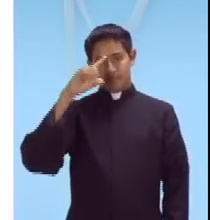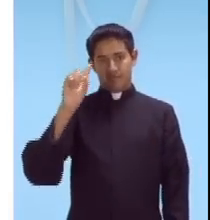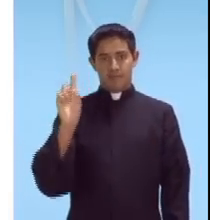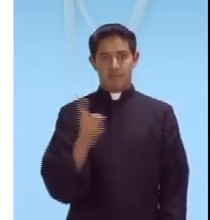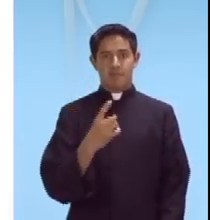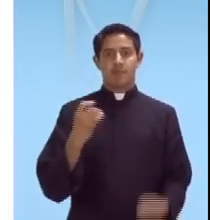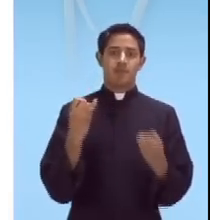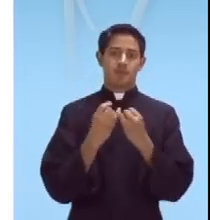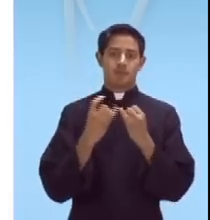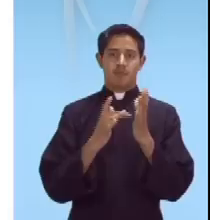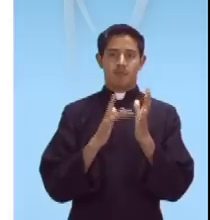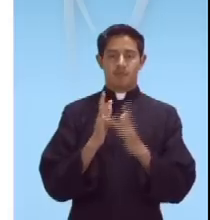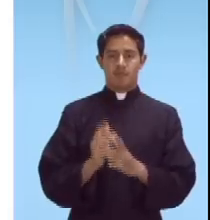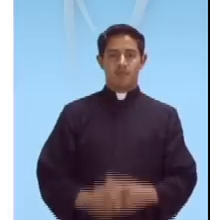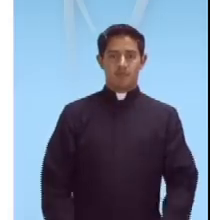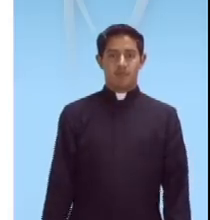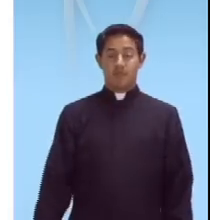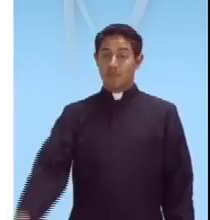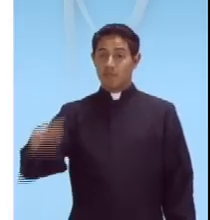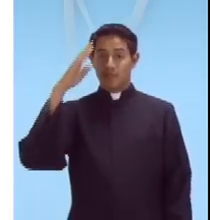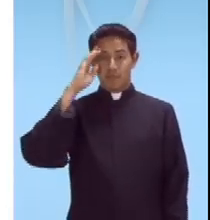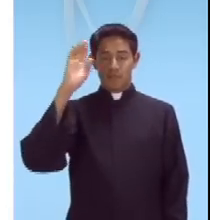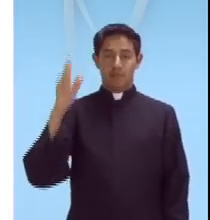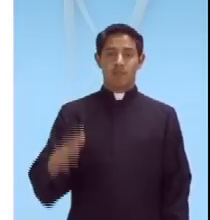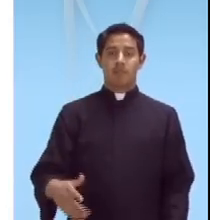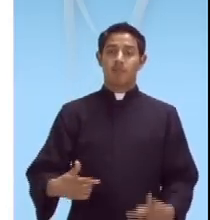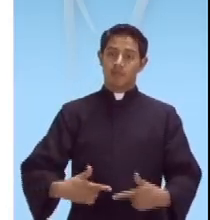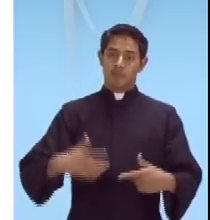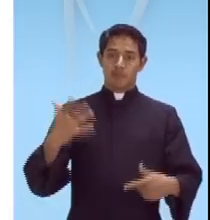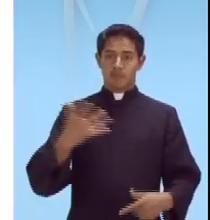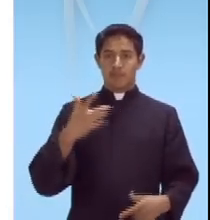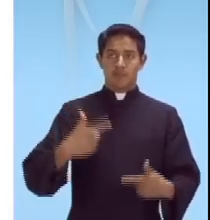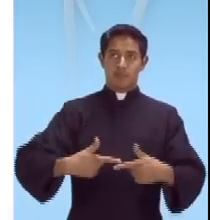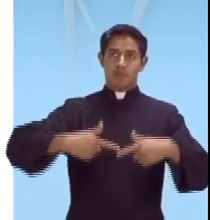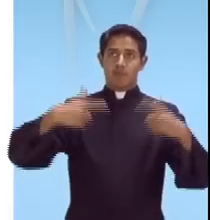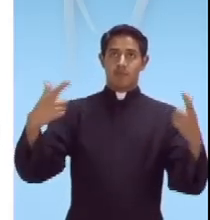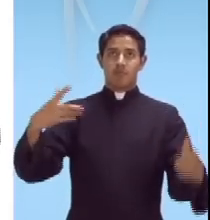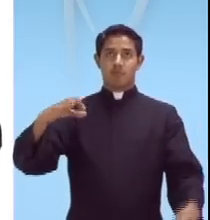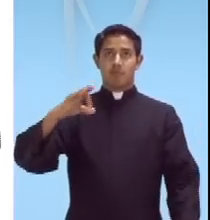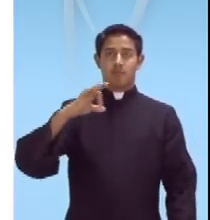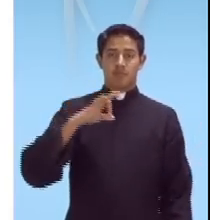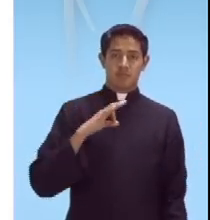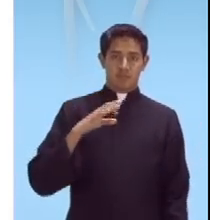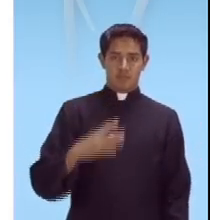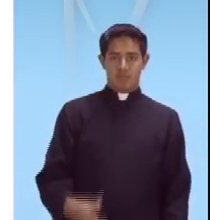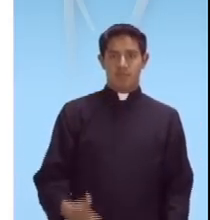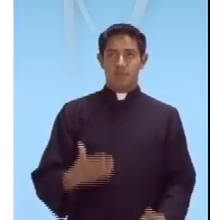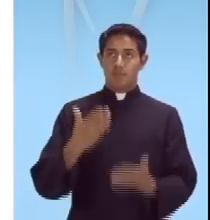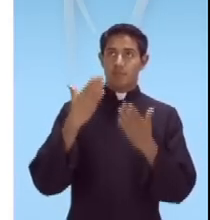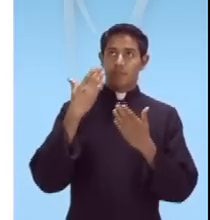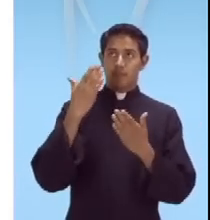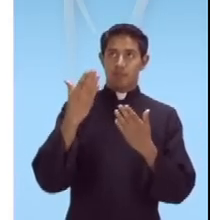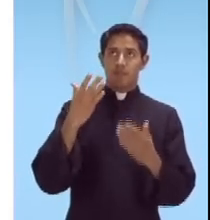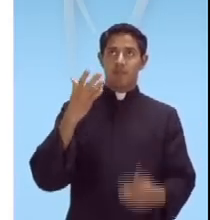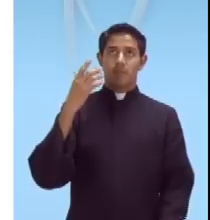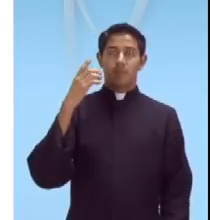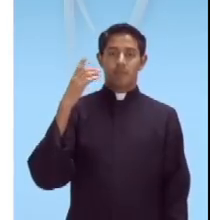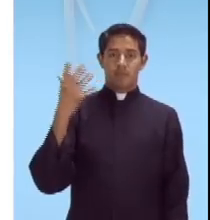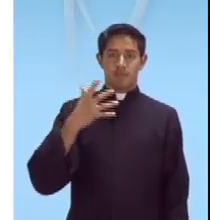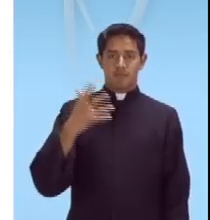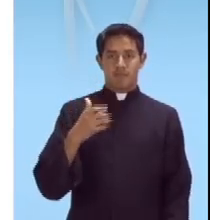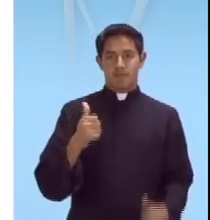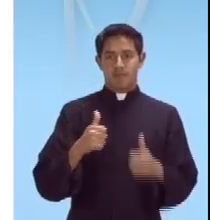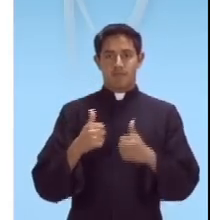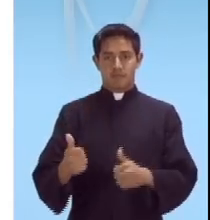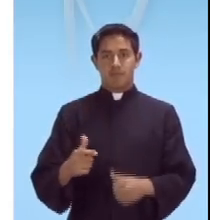petición que los apóstoles dirigen a su maestro y el Señor dirige y le responde